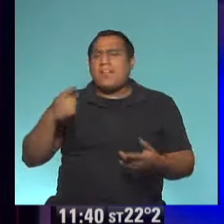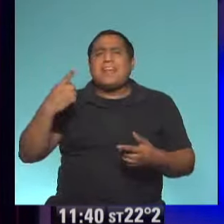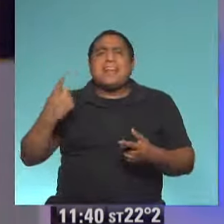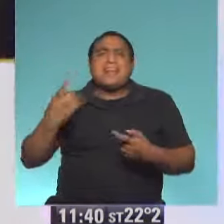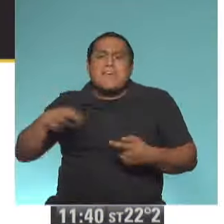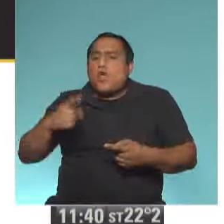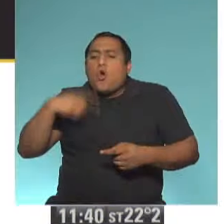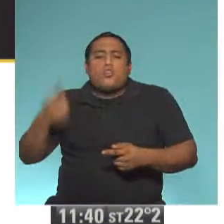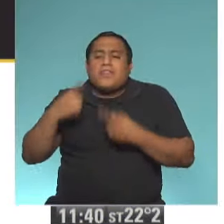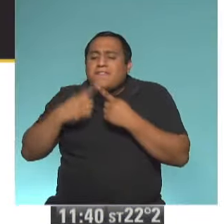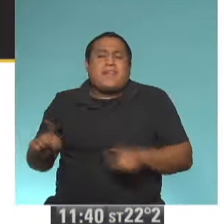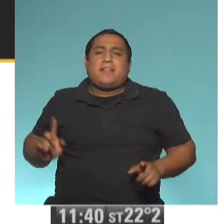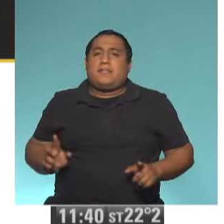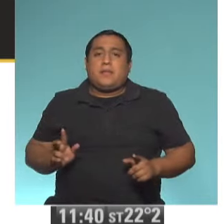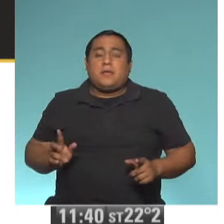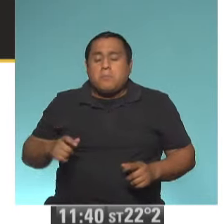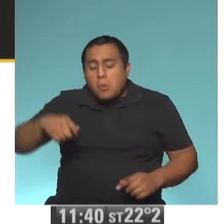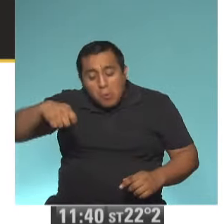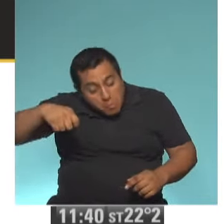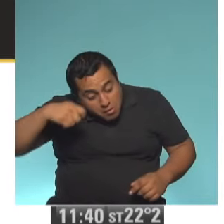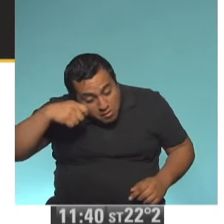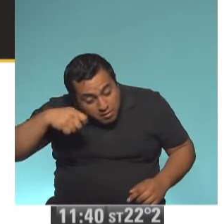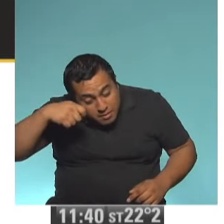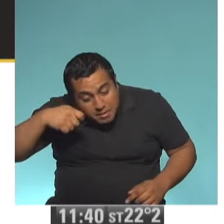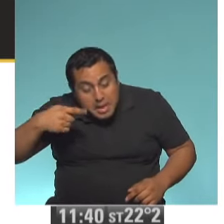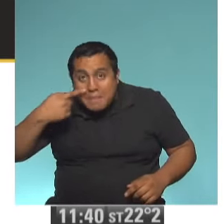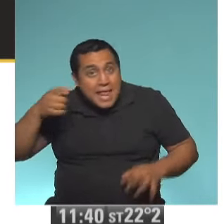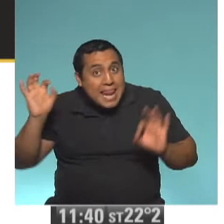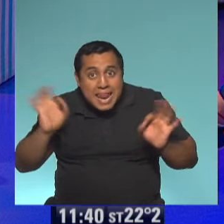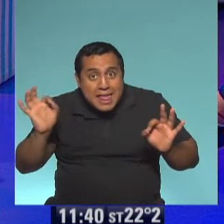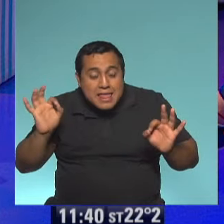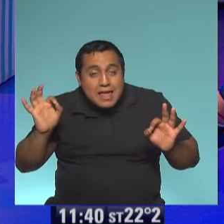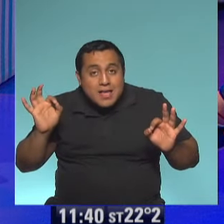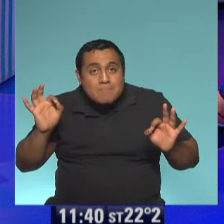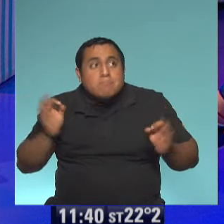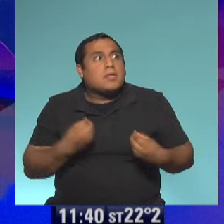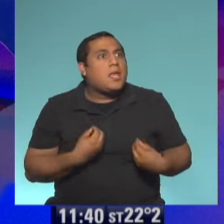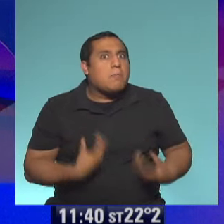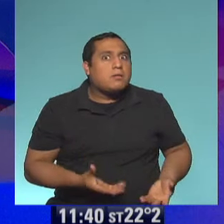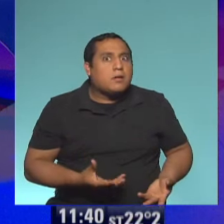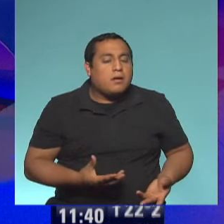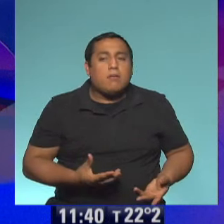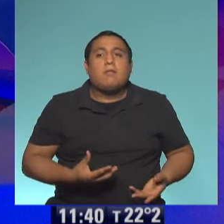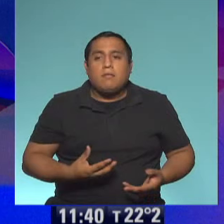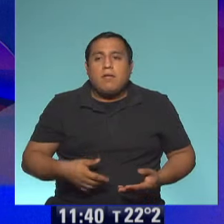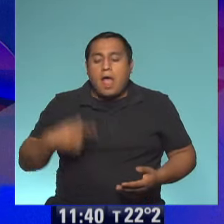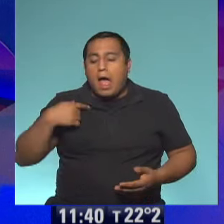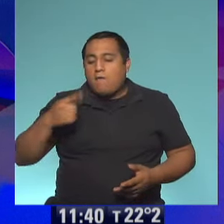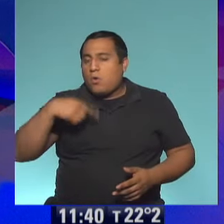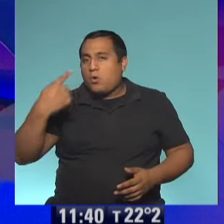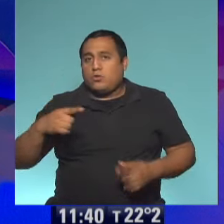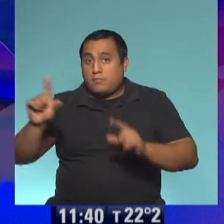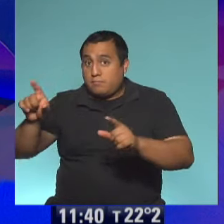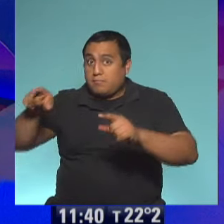el último. Como con la lupa no consigues nada... ¿Qué pasa? Lo intentas con las gafas